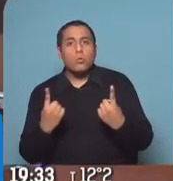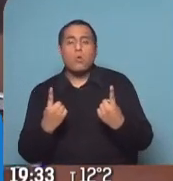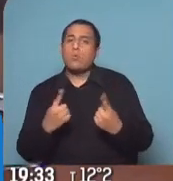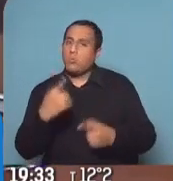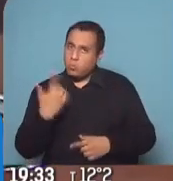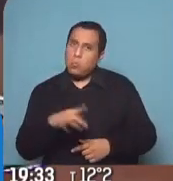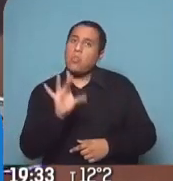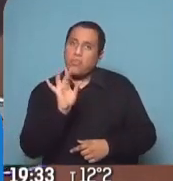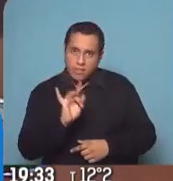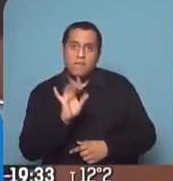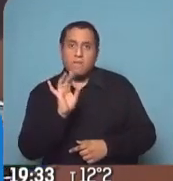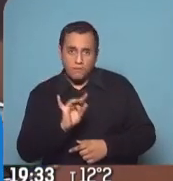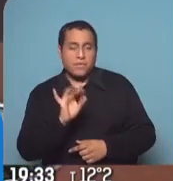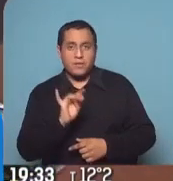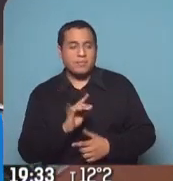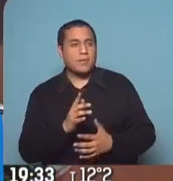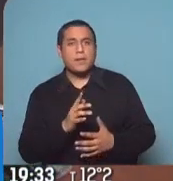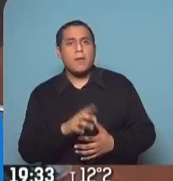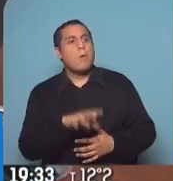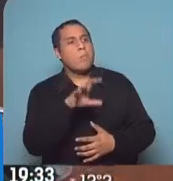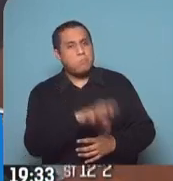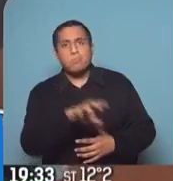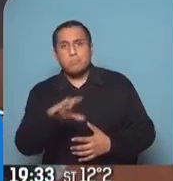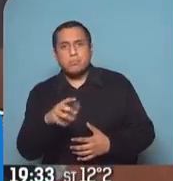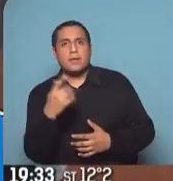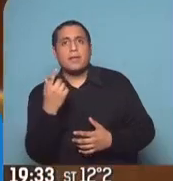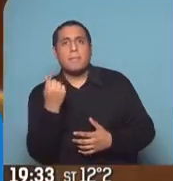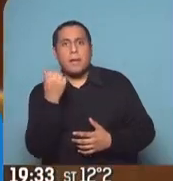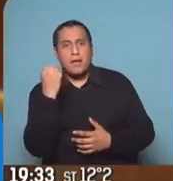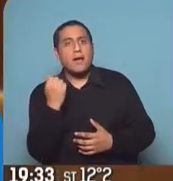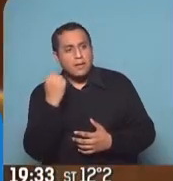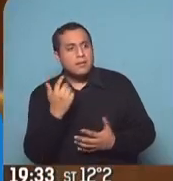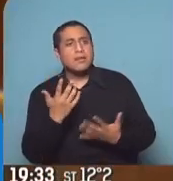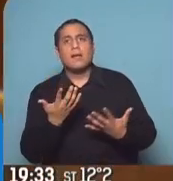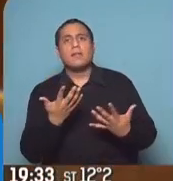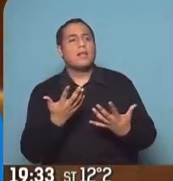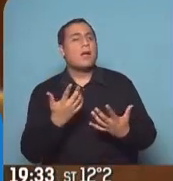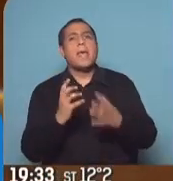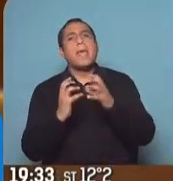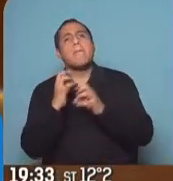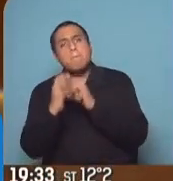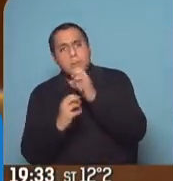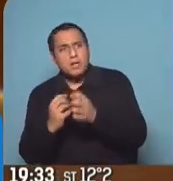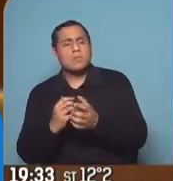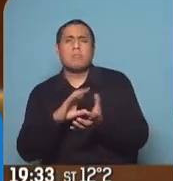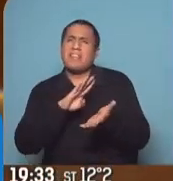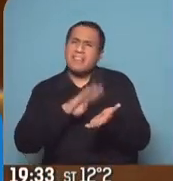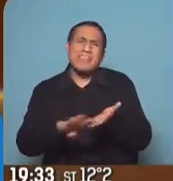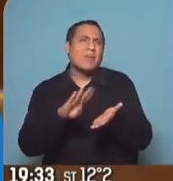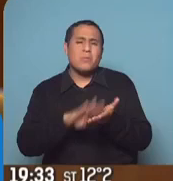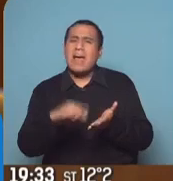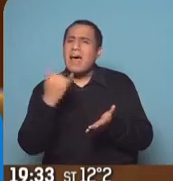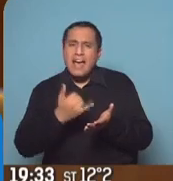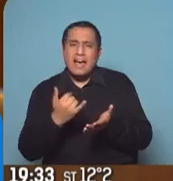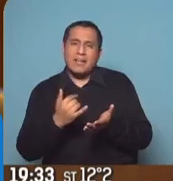fácil. Los sectores económicos del país, los sectores empresarios estaban endeudados en ese 1 a